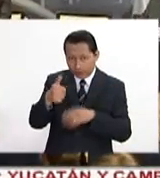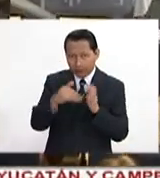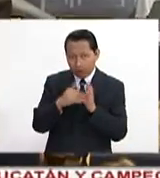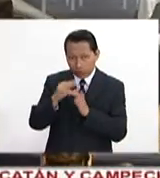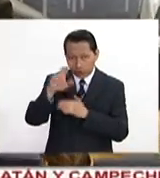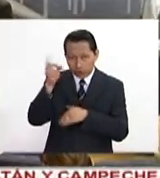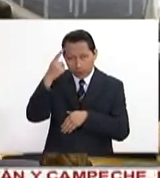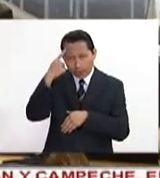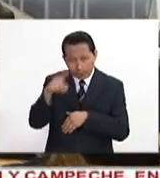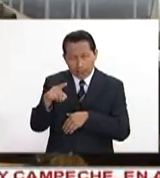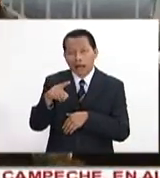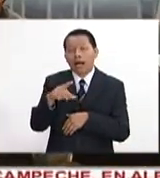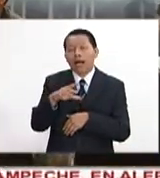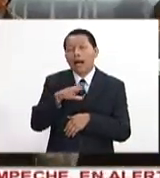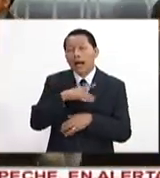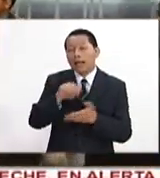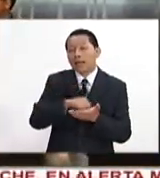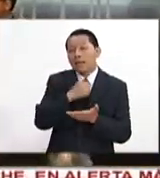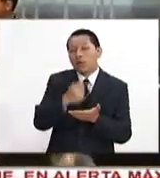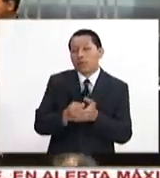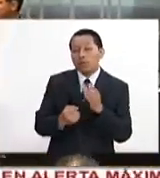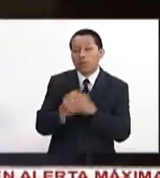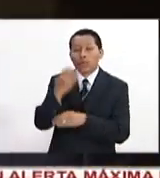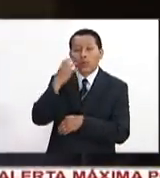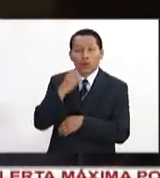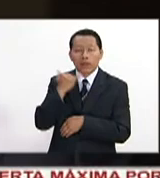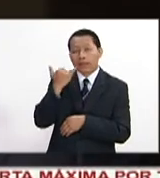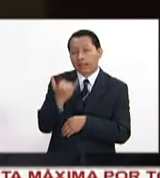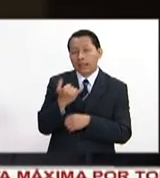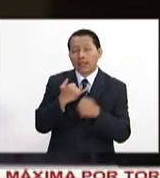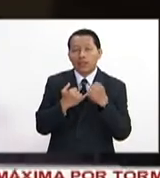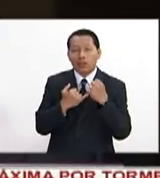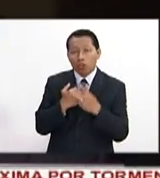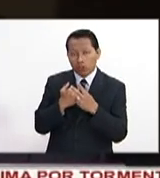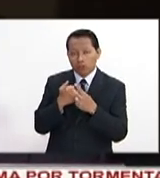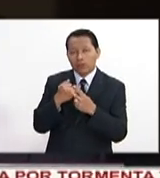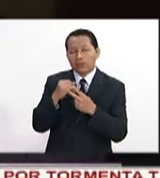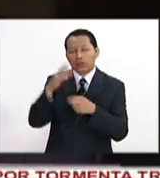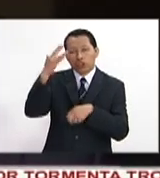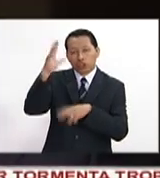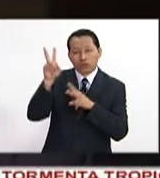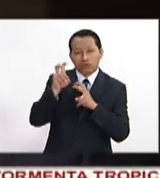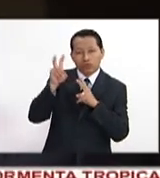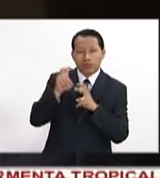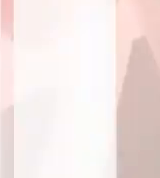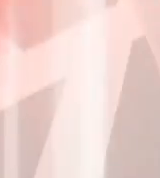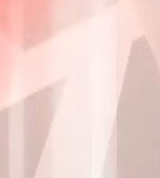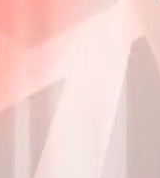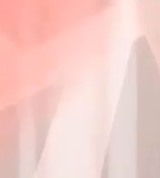parques eólicos en Tamaulipas y Nuevo León y 2 parques solares en Aguascalientes.